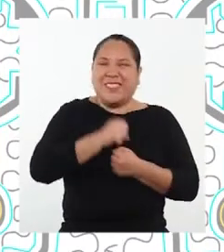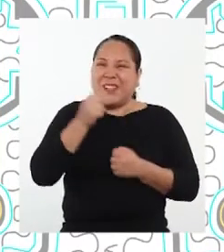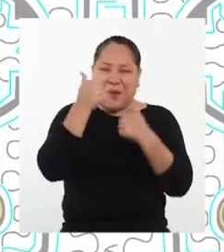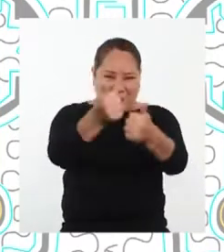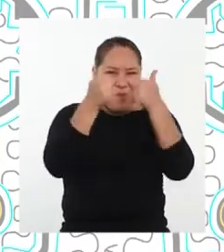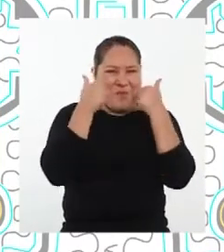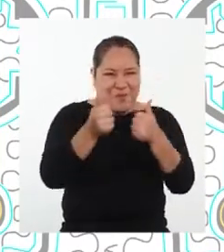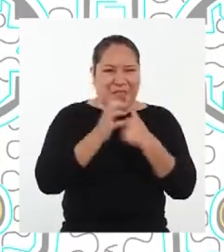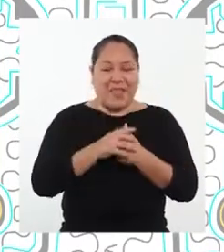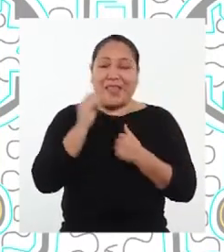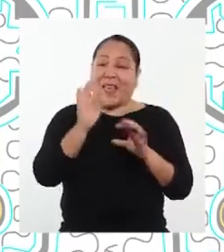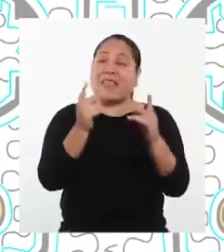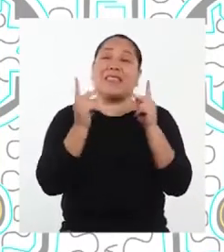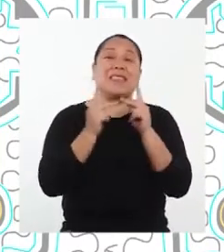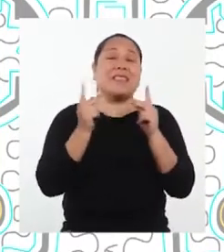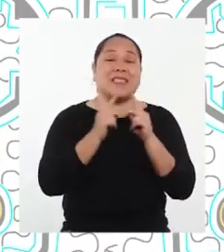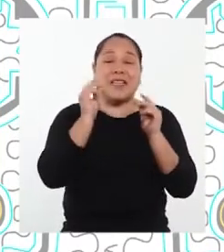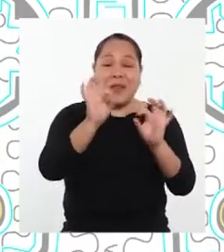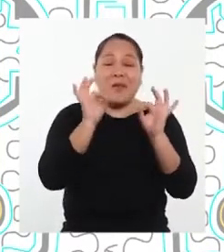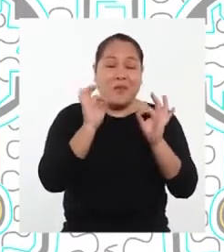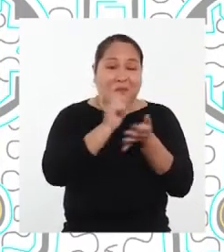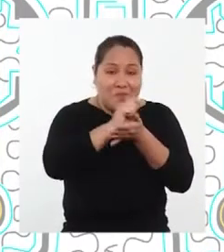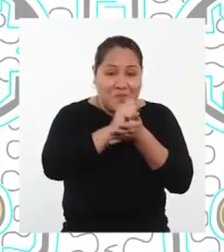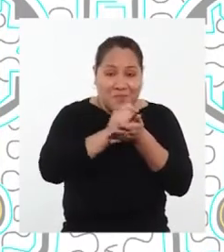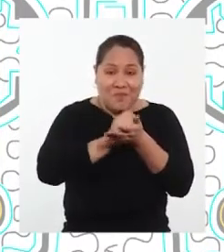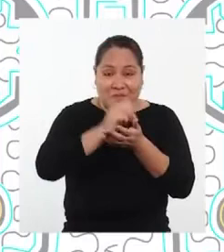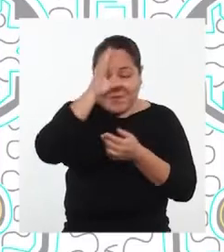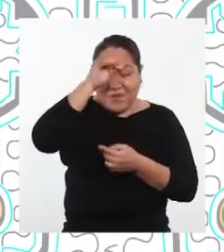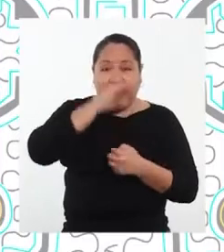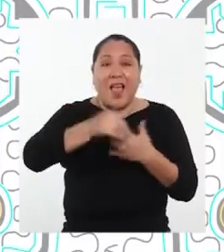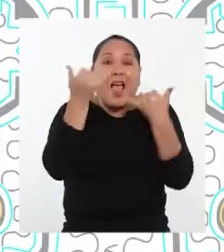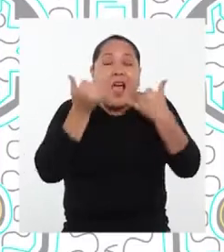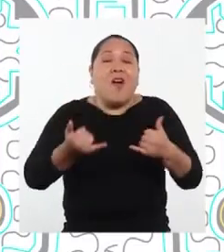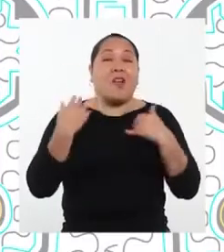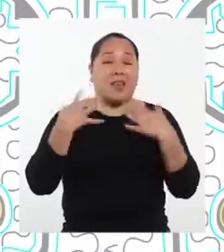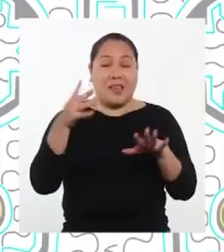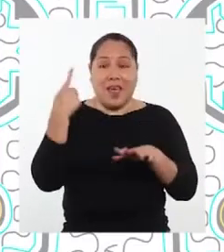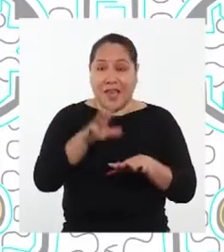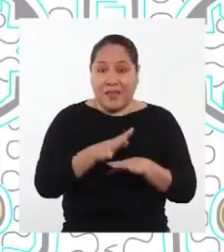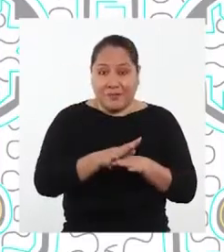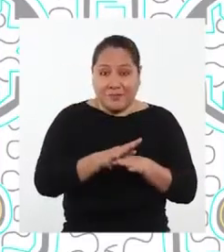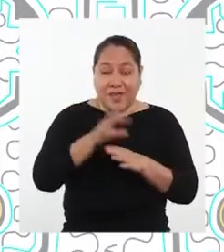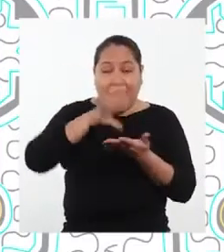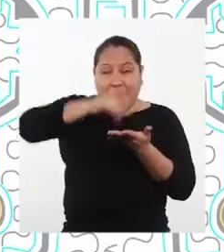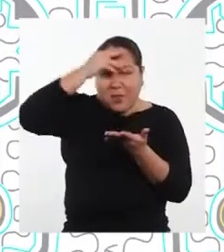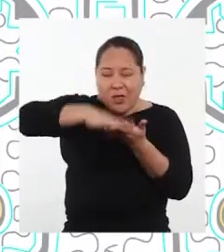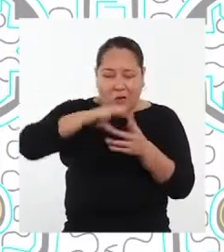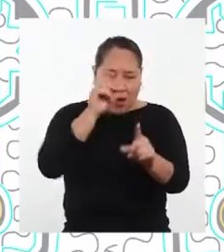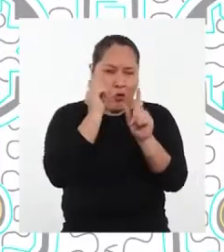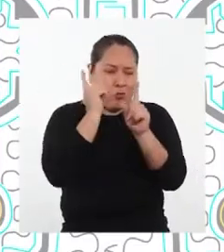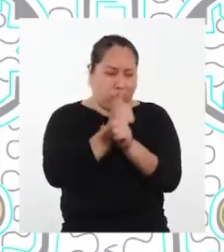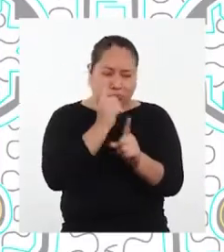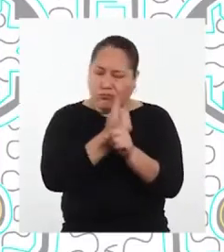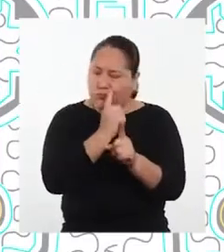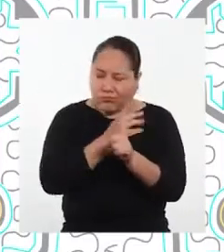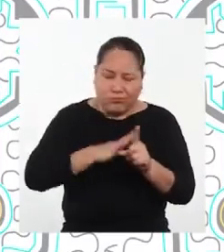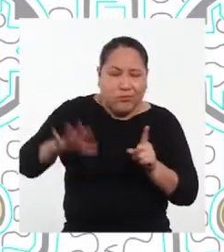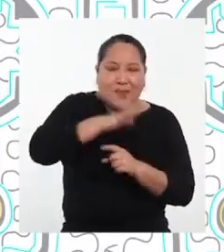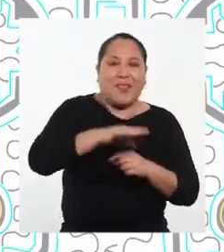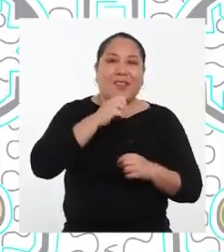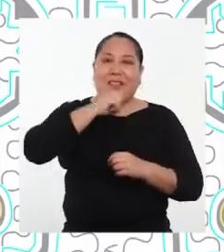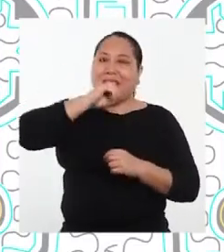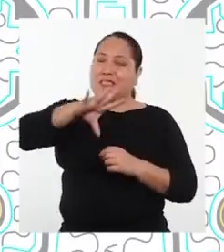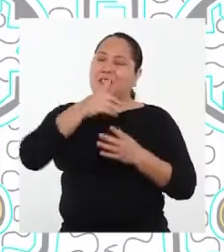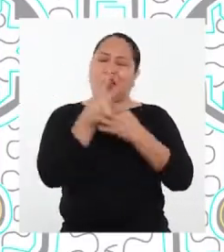cualidad. ¡Fantástico! ¡Excelentes apuntes, chicas y chicos! Ahora que sé bien que aprendieron todo